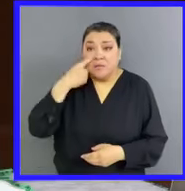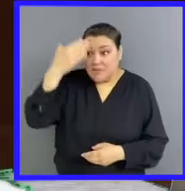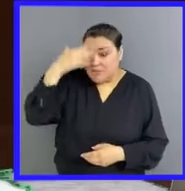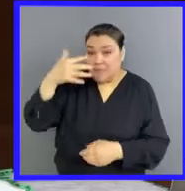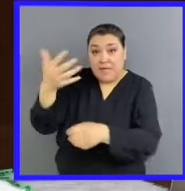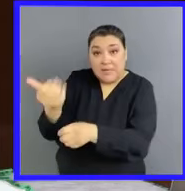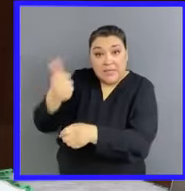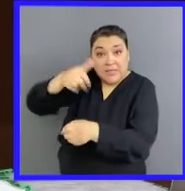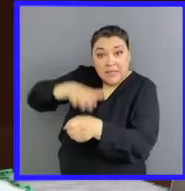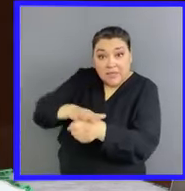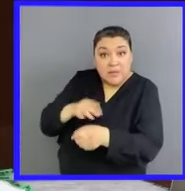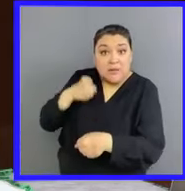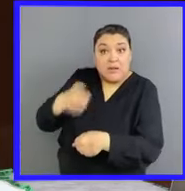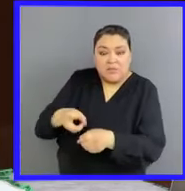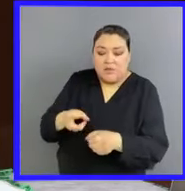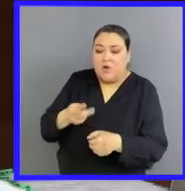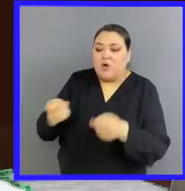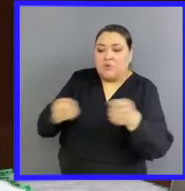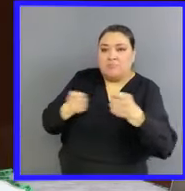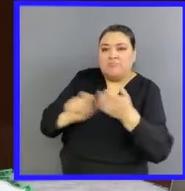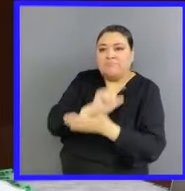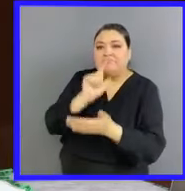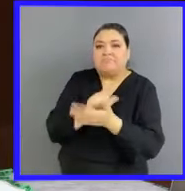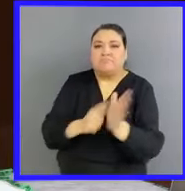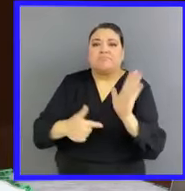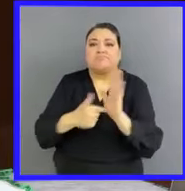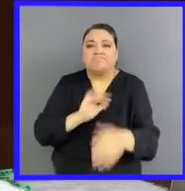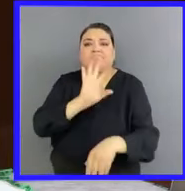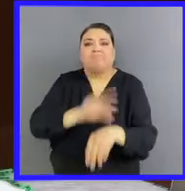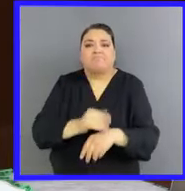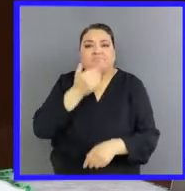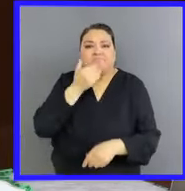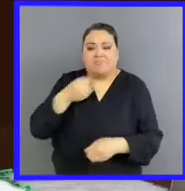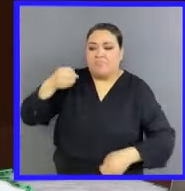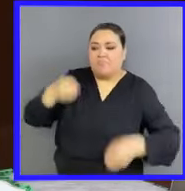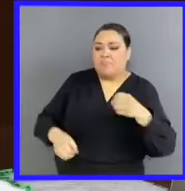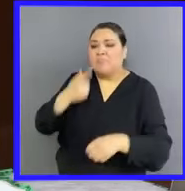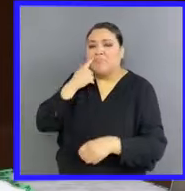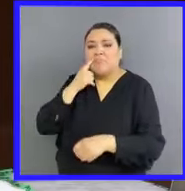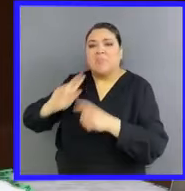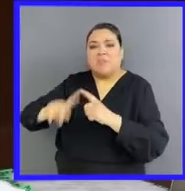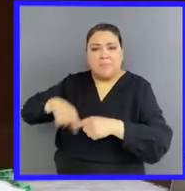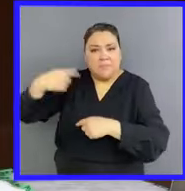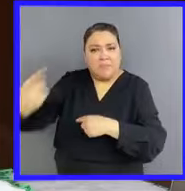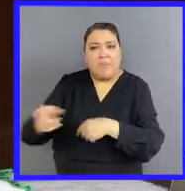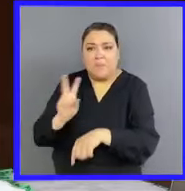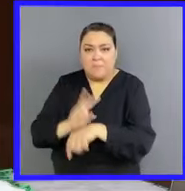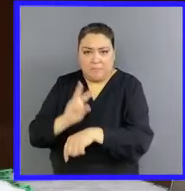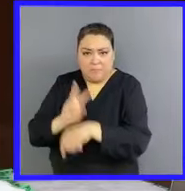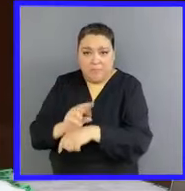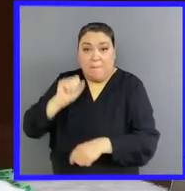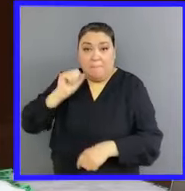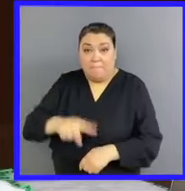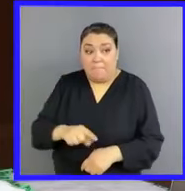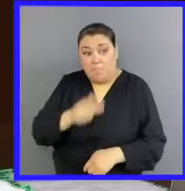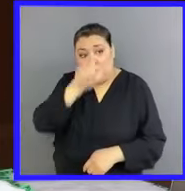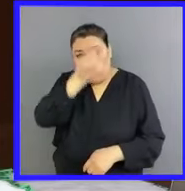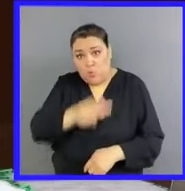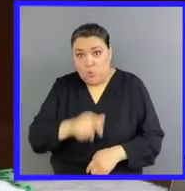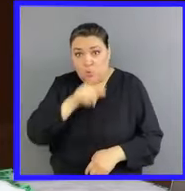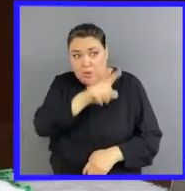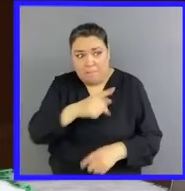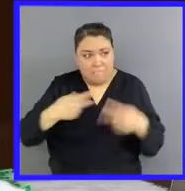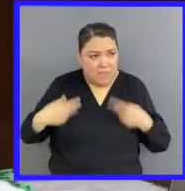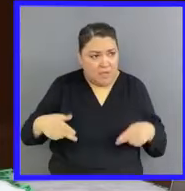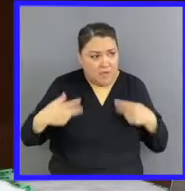sujetos a control de legalidad y a control jurisdiccional posterior, en los que la validez no depende de los atributos personales